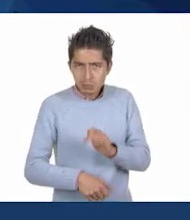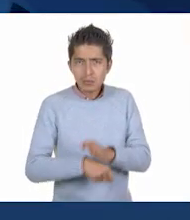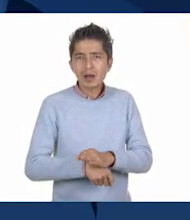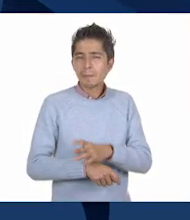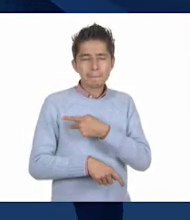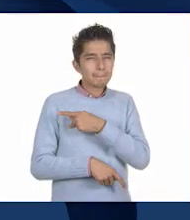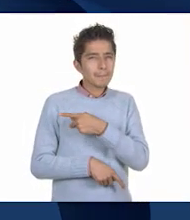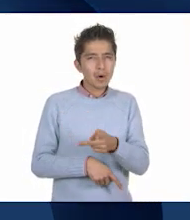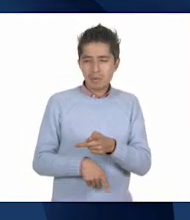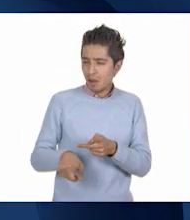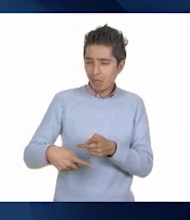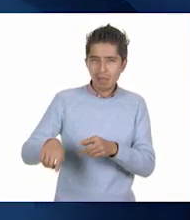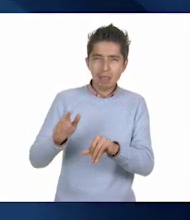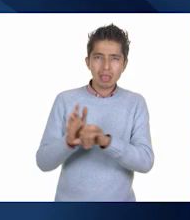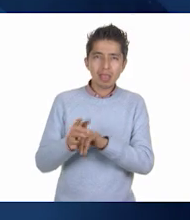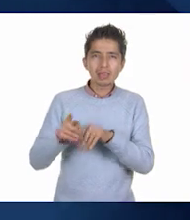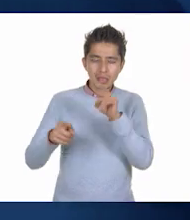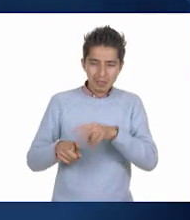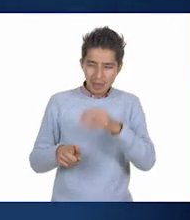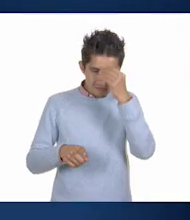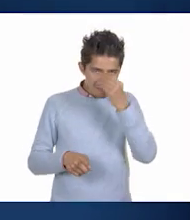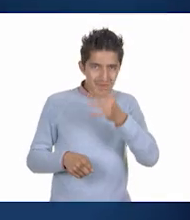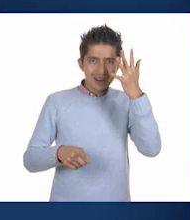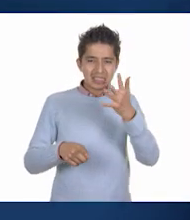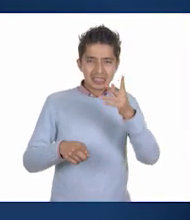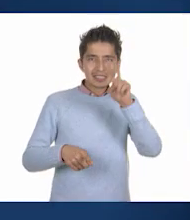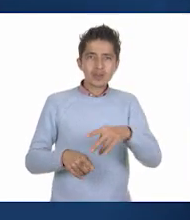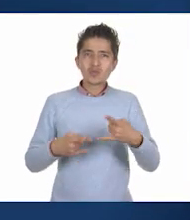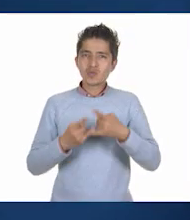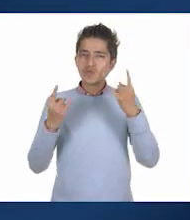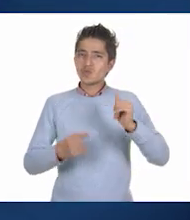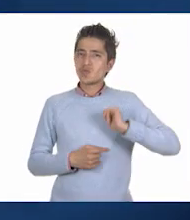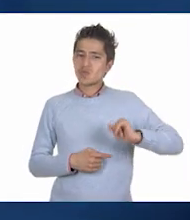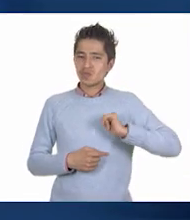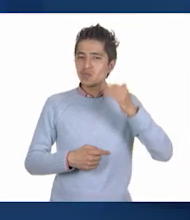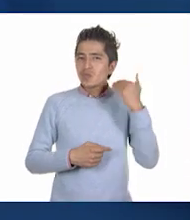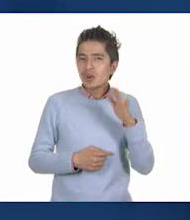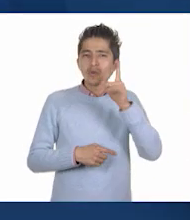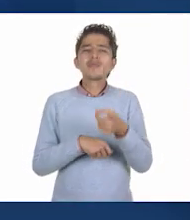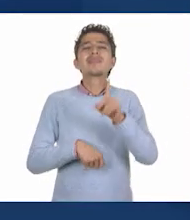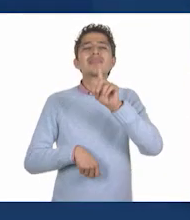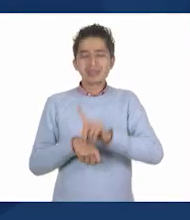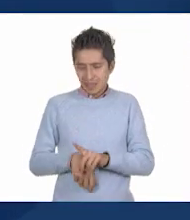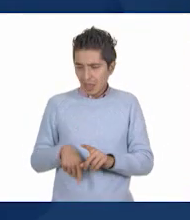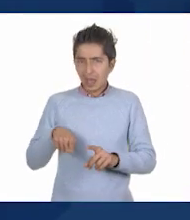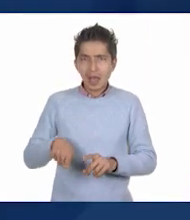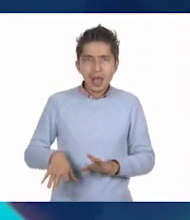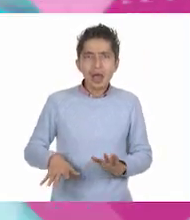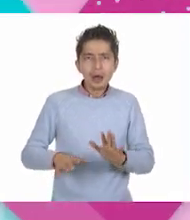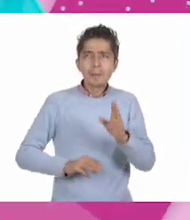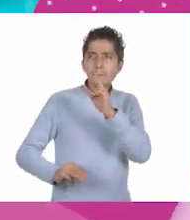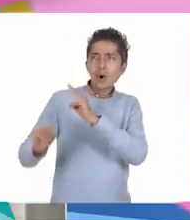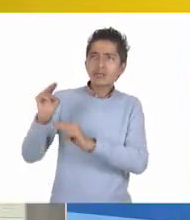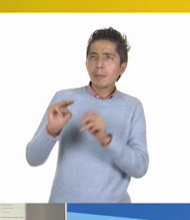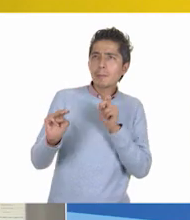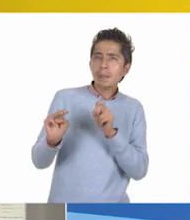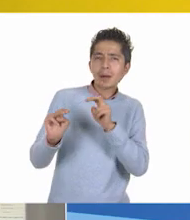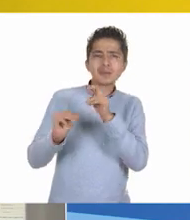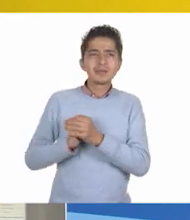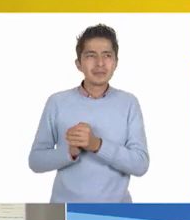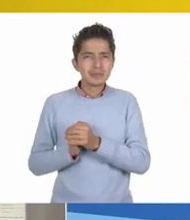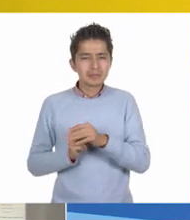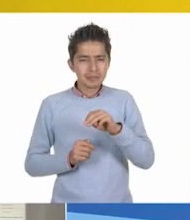y triste del que se olvida de su origen, del antiguo peoncito que un día se tuvo que echar al monte.